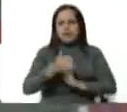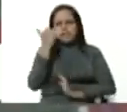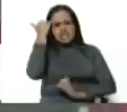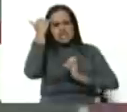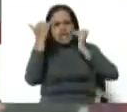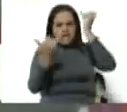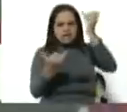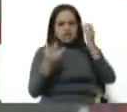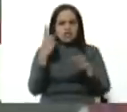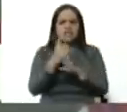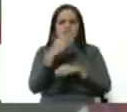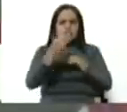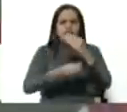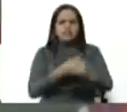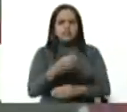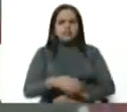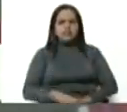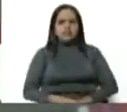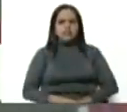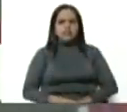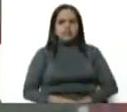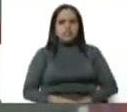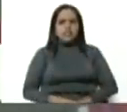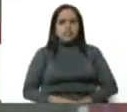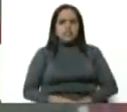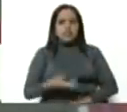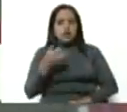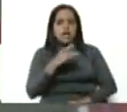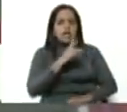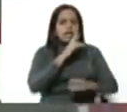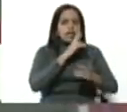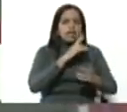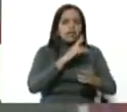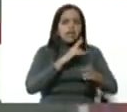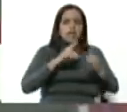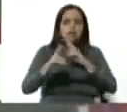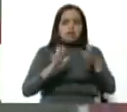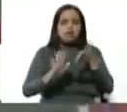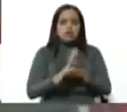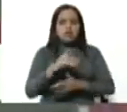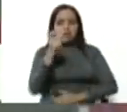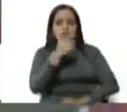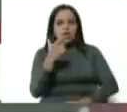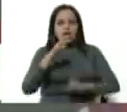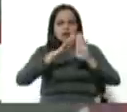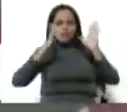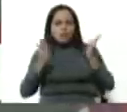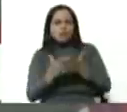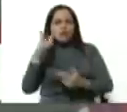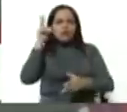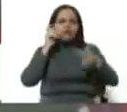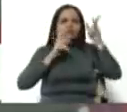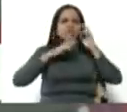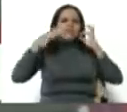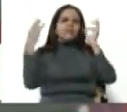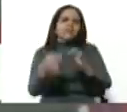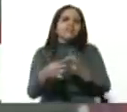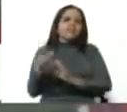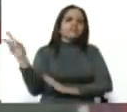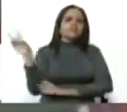lo apropiado y además lo que se corresponde con lo que nosotros buscamos. Que el mundo escuche la verdad de Venezuela.